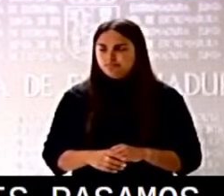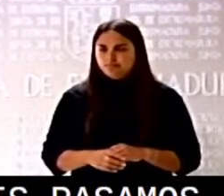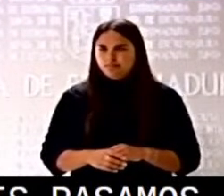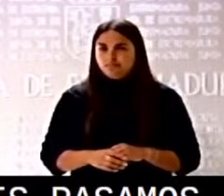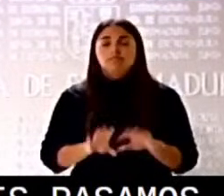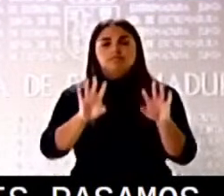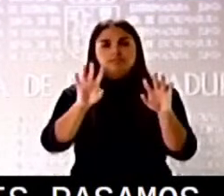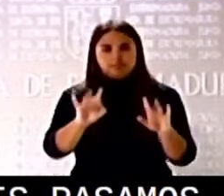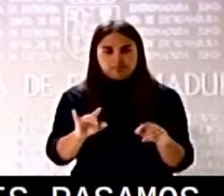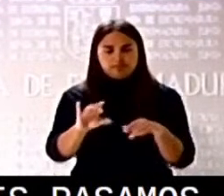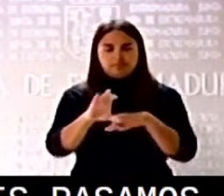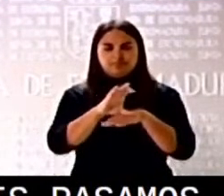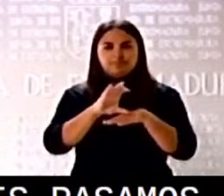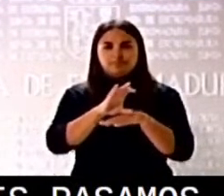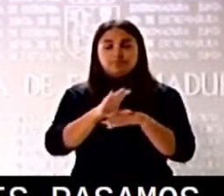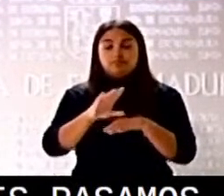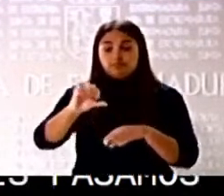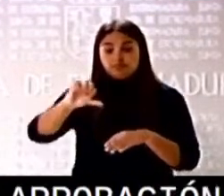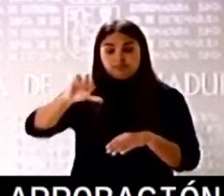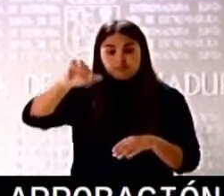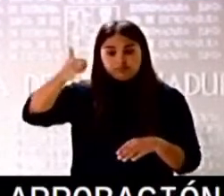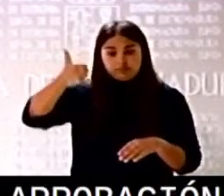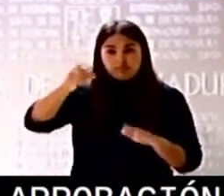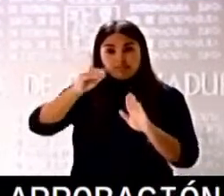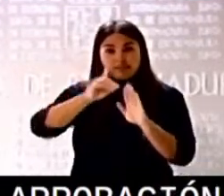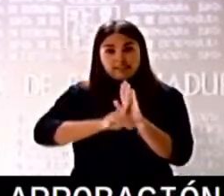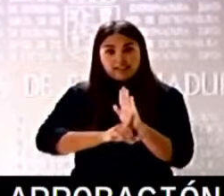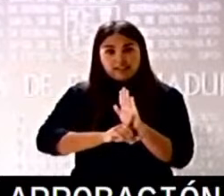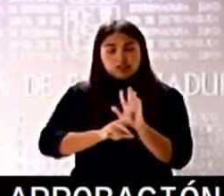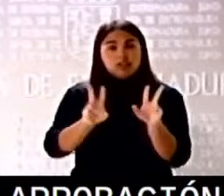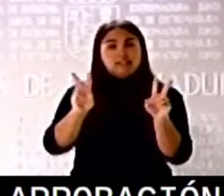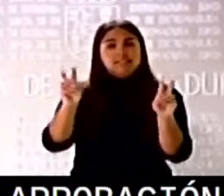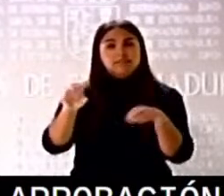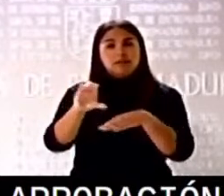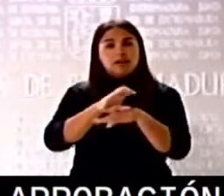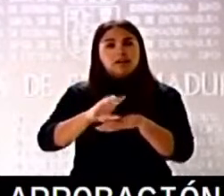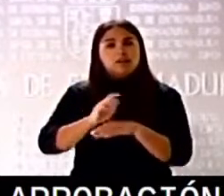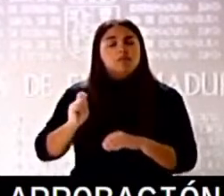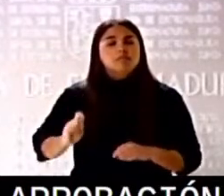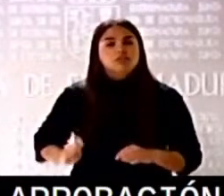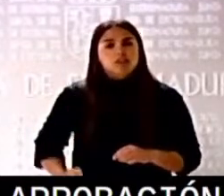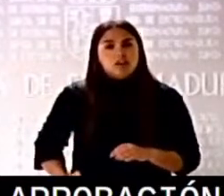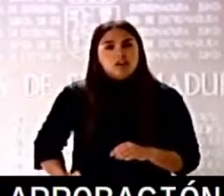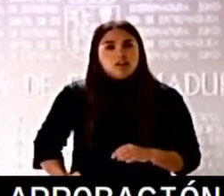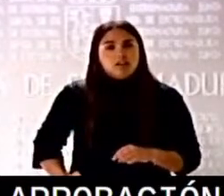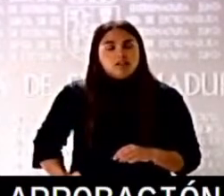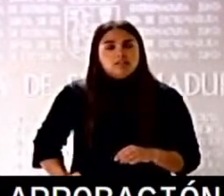Sí, consejera, la aprobación del decreto sobre la carrera profesional